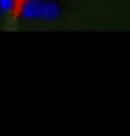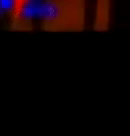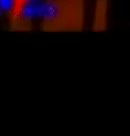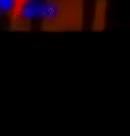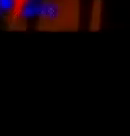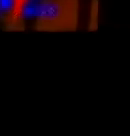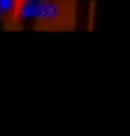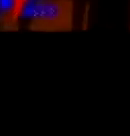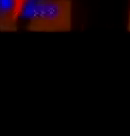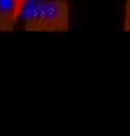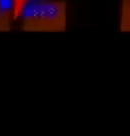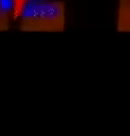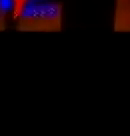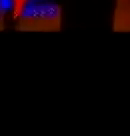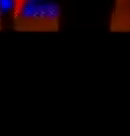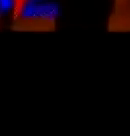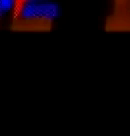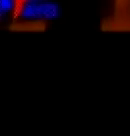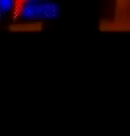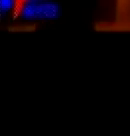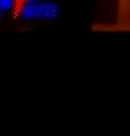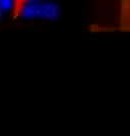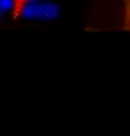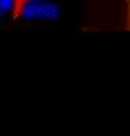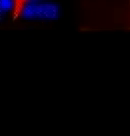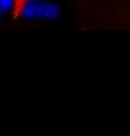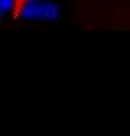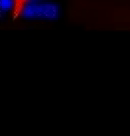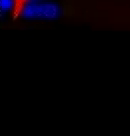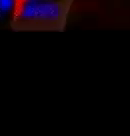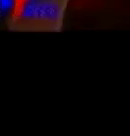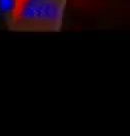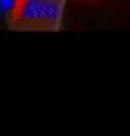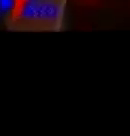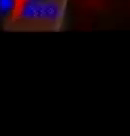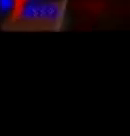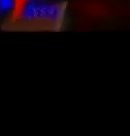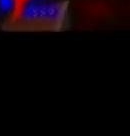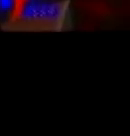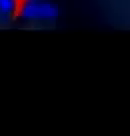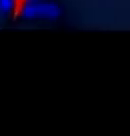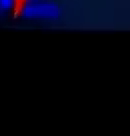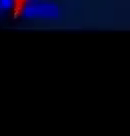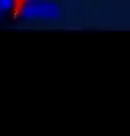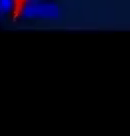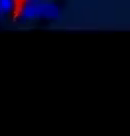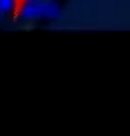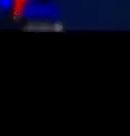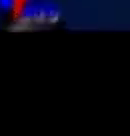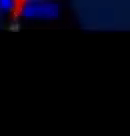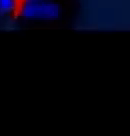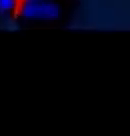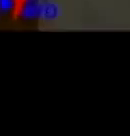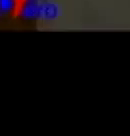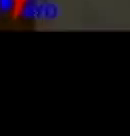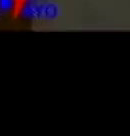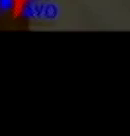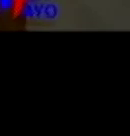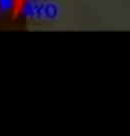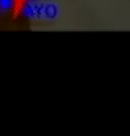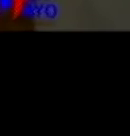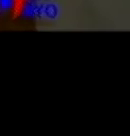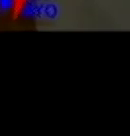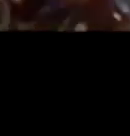sueños a quien amas el pan de madrugada, a quien siembra en el sur